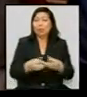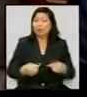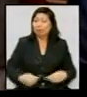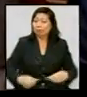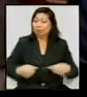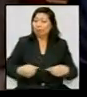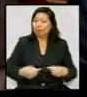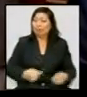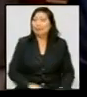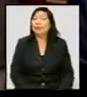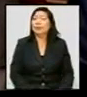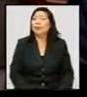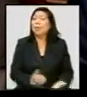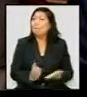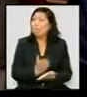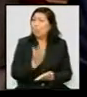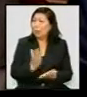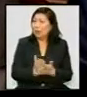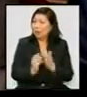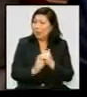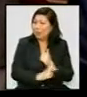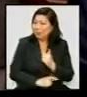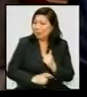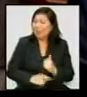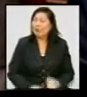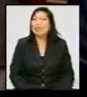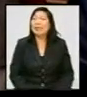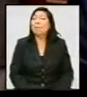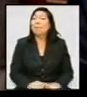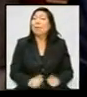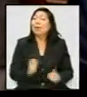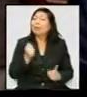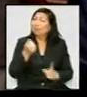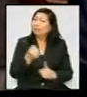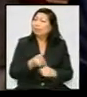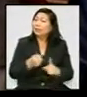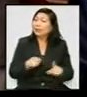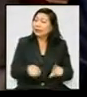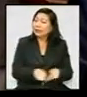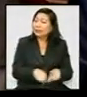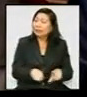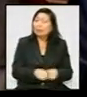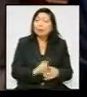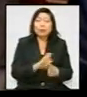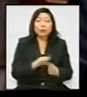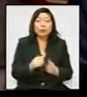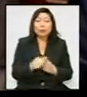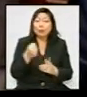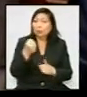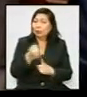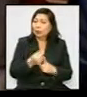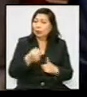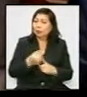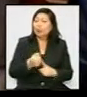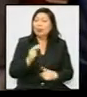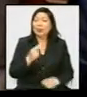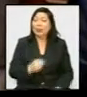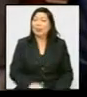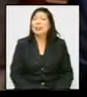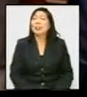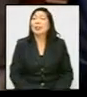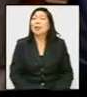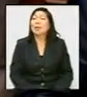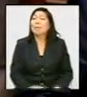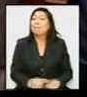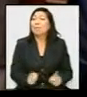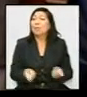discutir los problemas del país, y vienen saboteando también toda la lucha contra la corrupción.